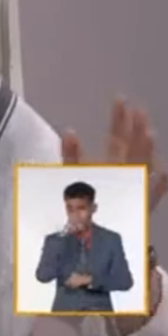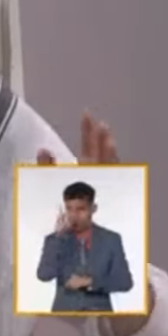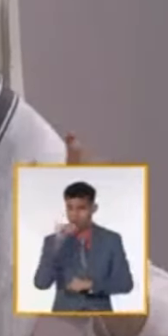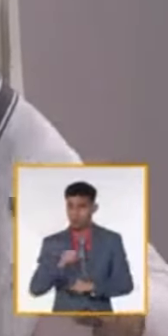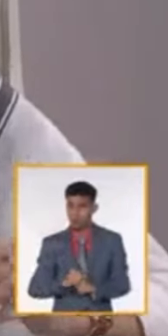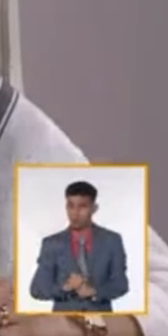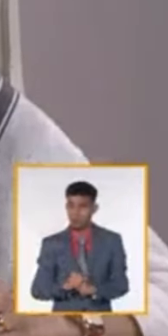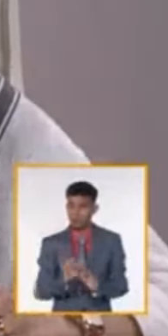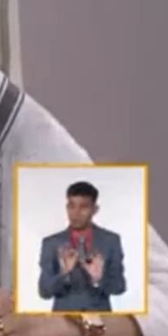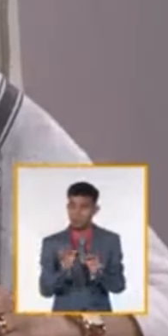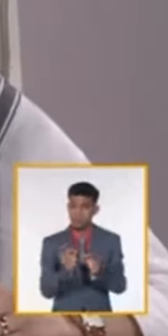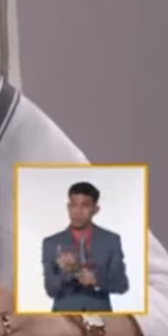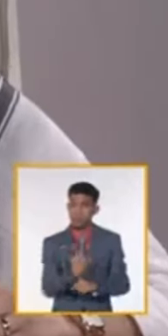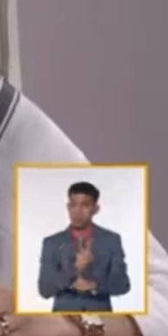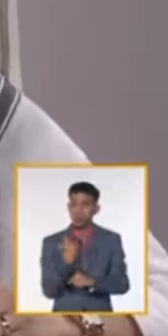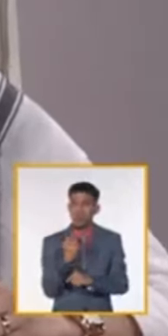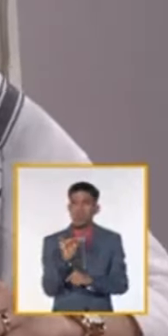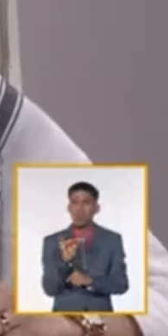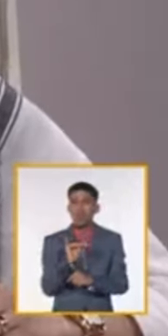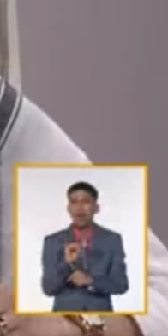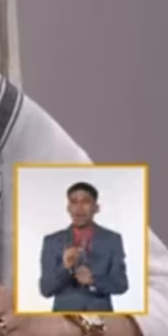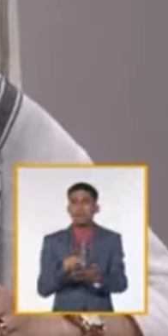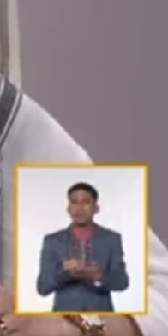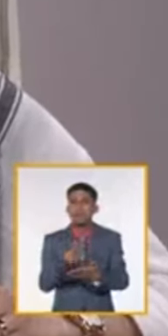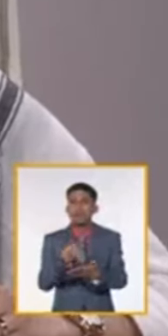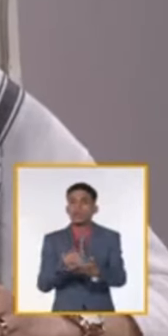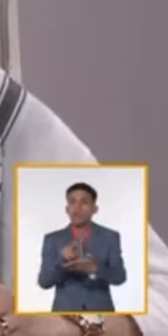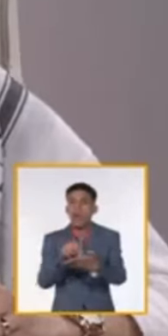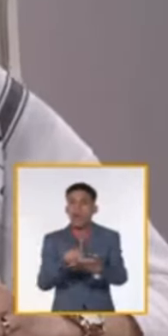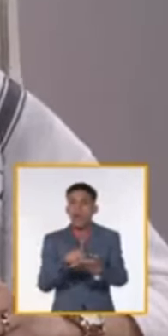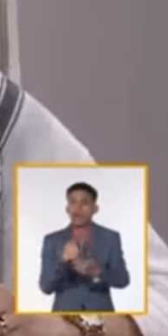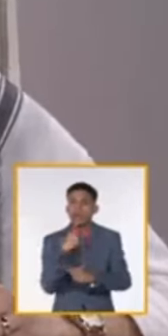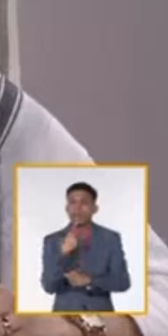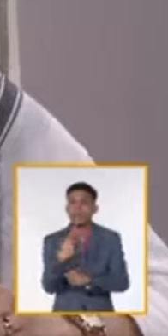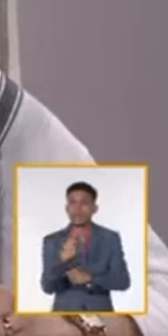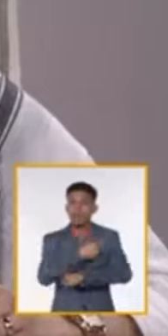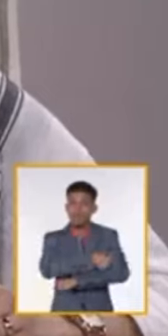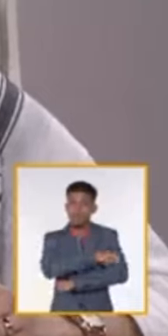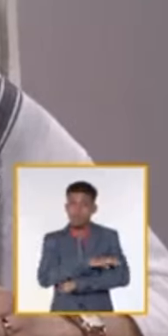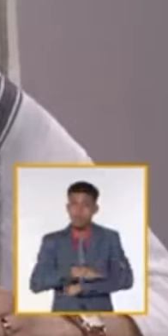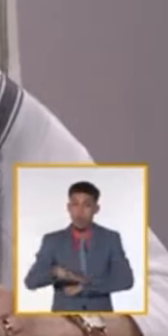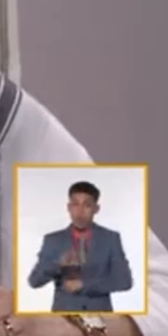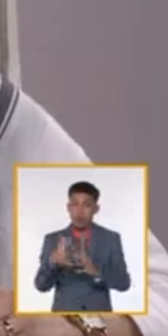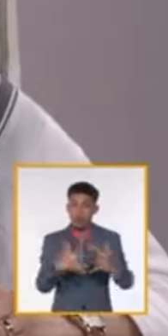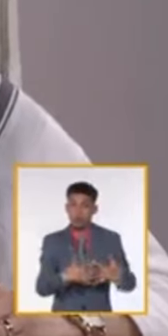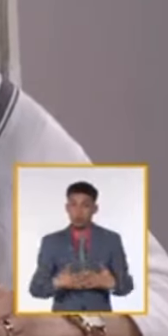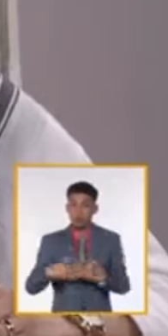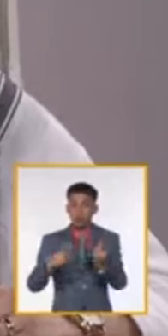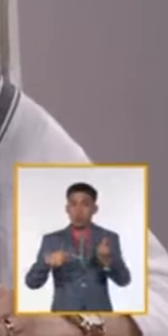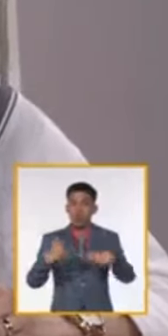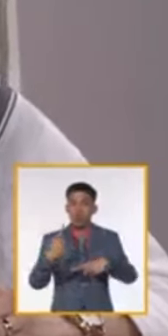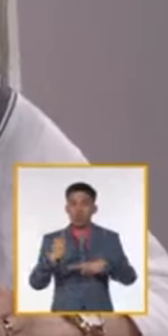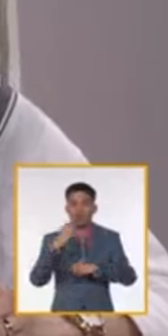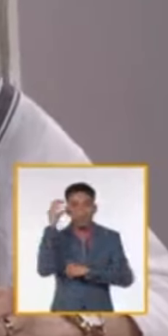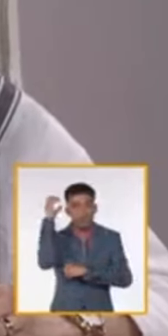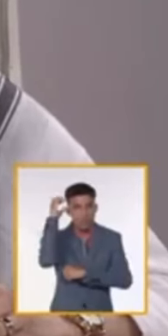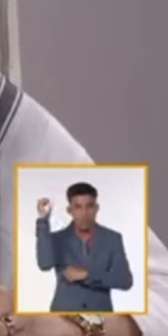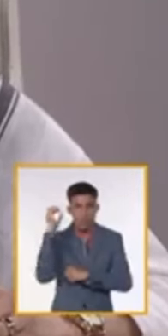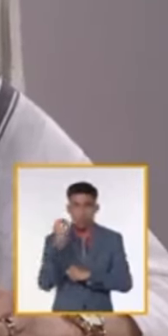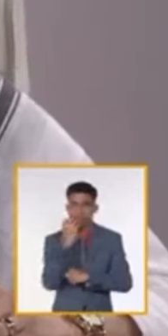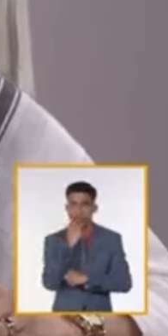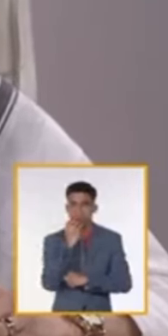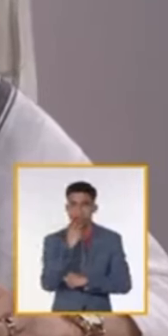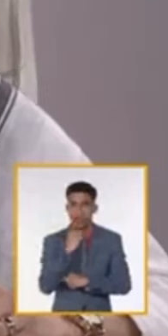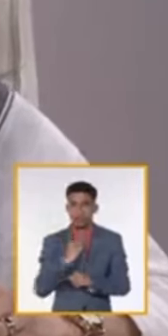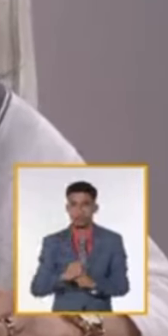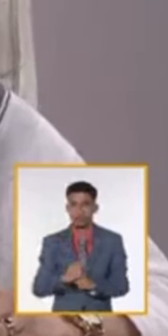a estar mandando un mensaje diciendo que nuestro pueblo está contra ese gobierno y mostrar la ilegitimidad